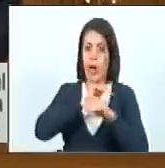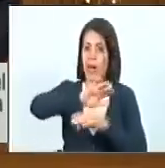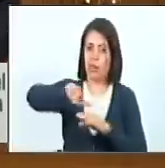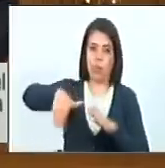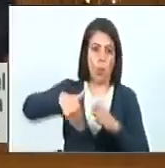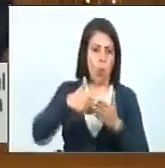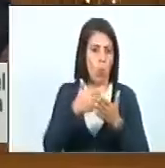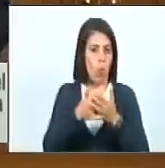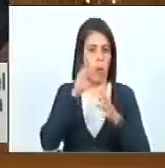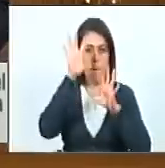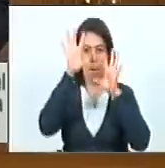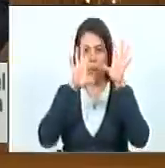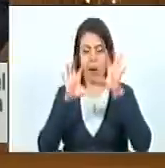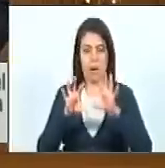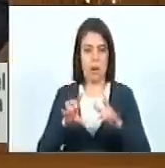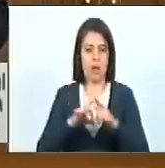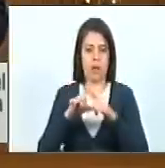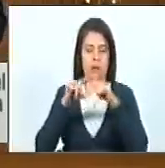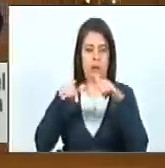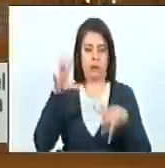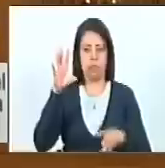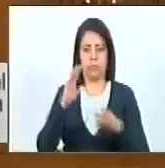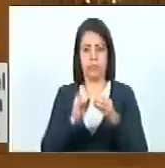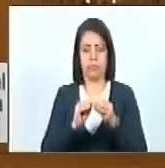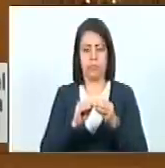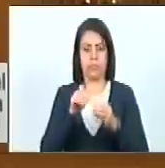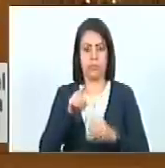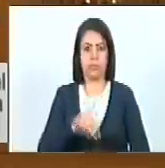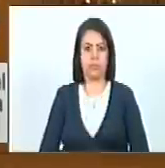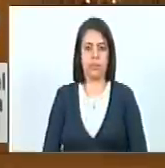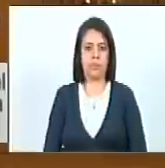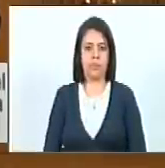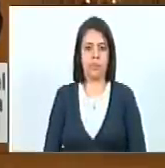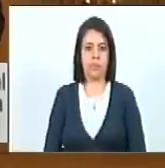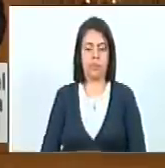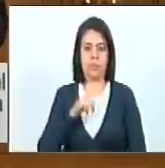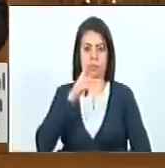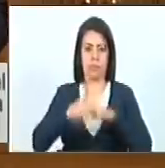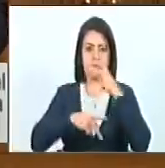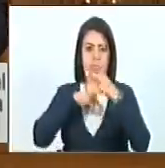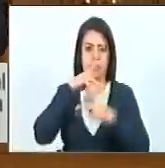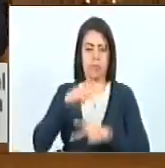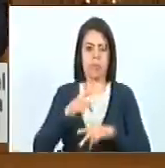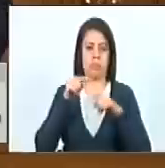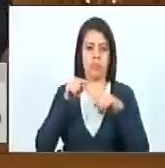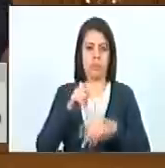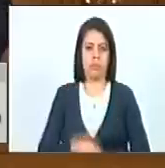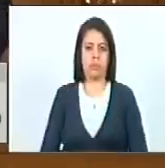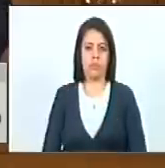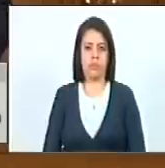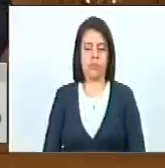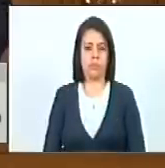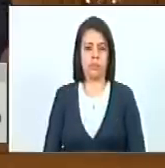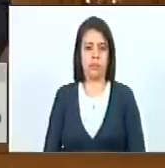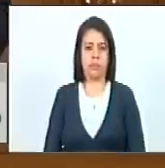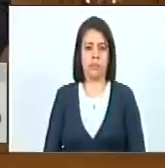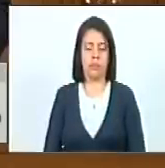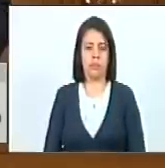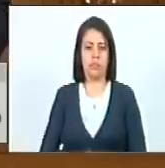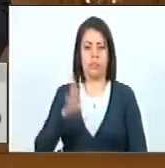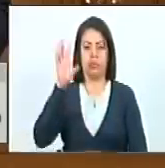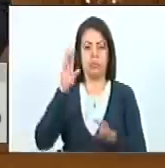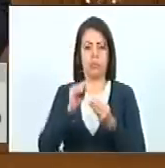entera. El resultado de esa política estratégica dio